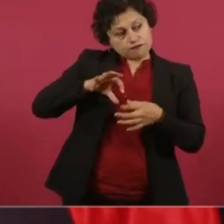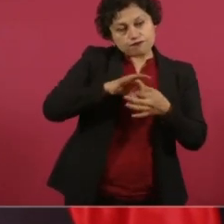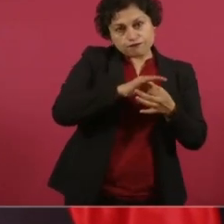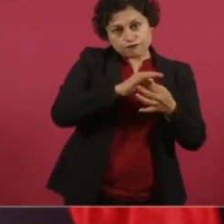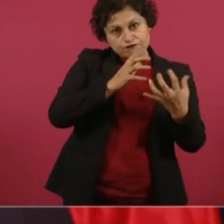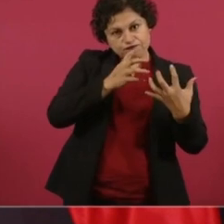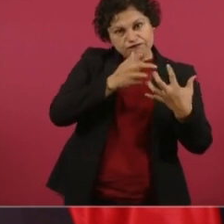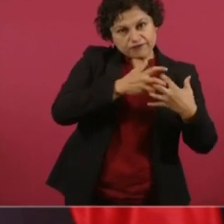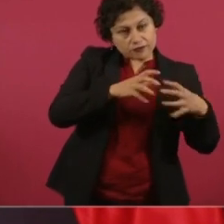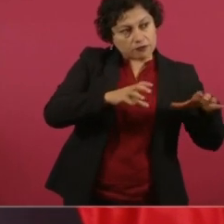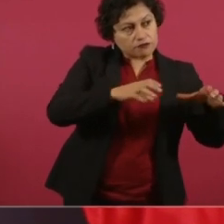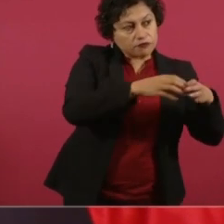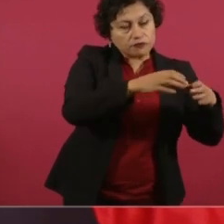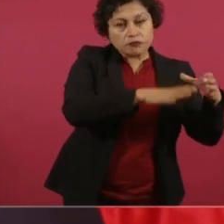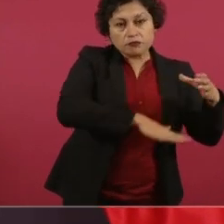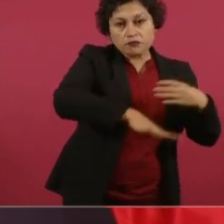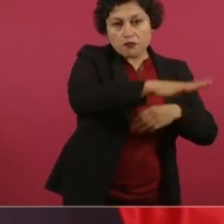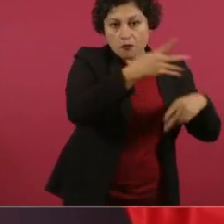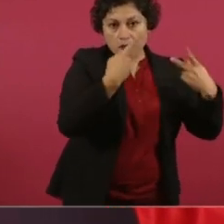del pueblo